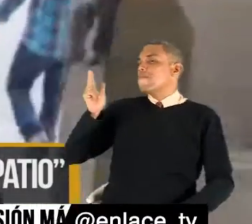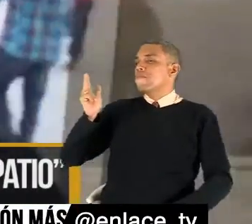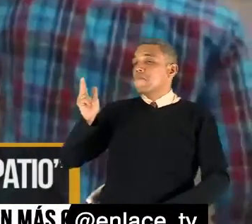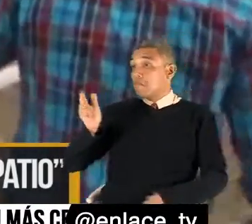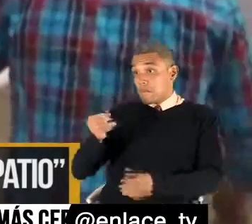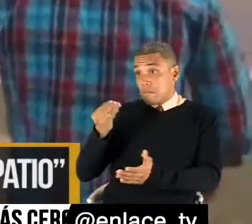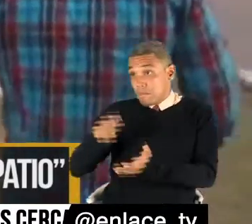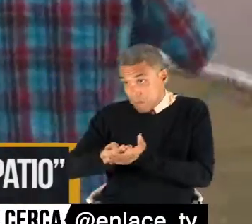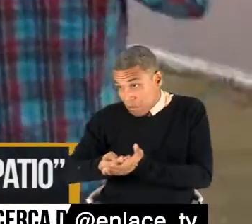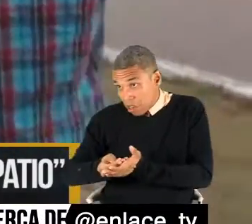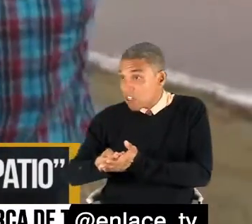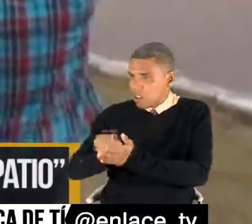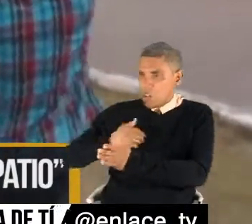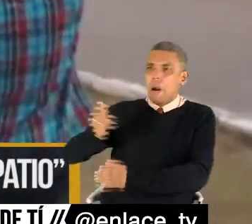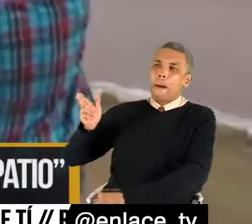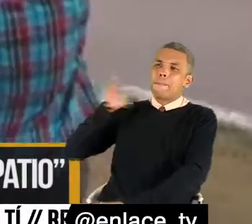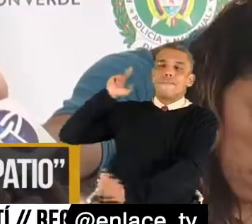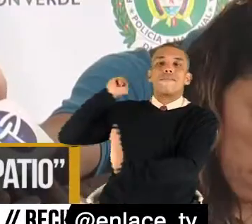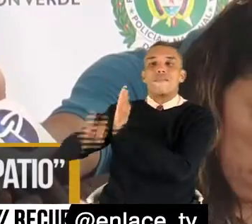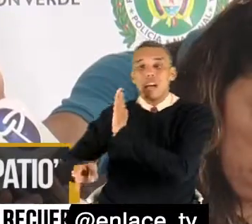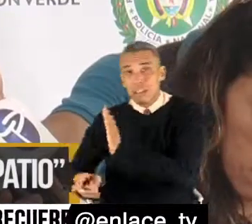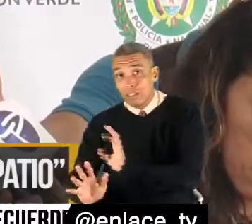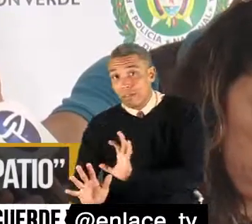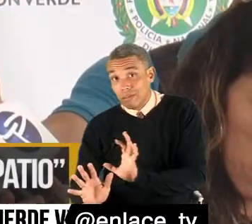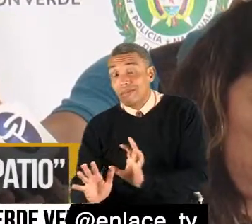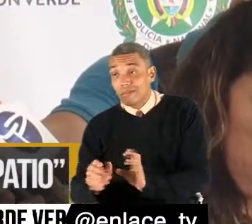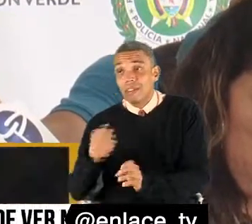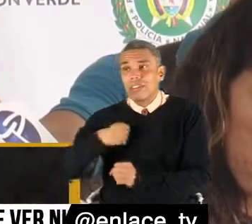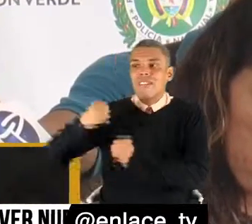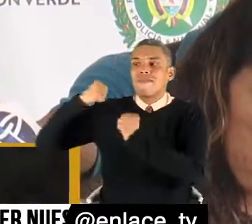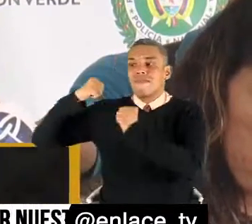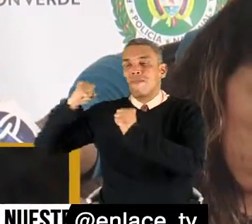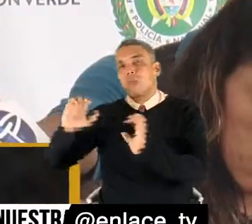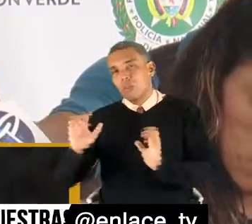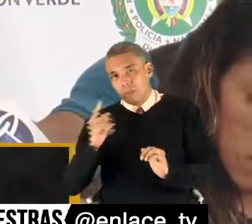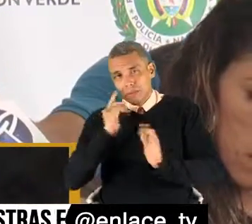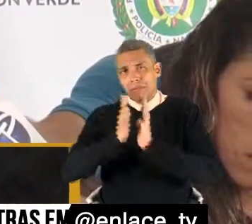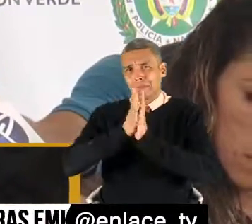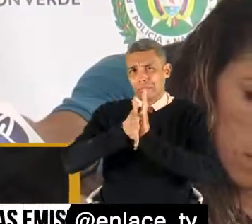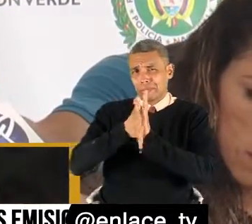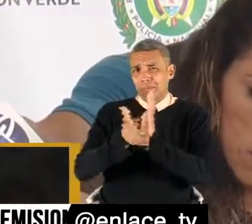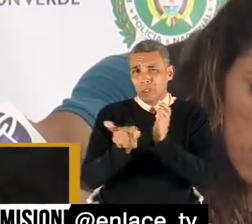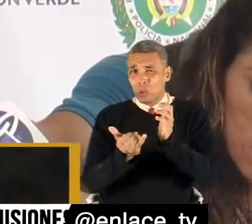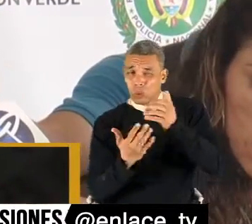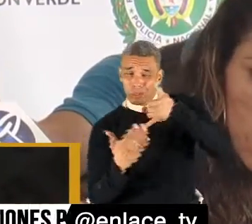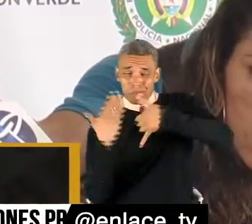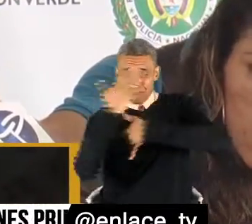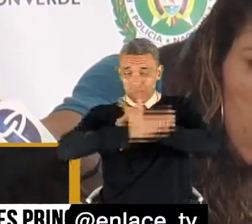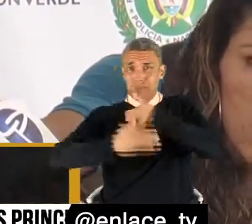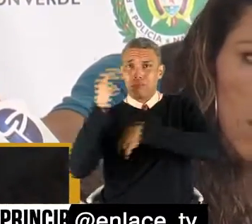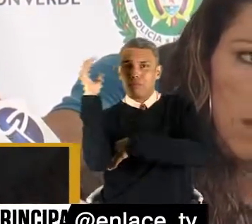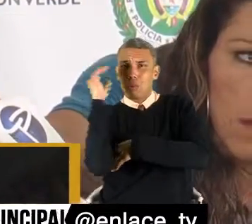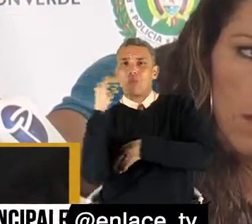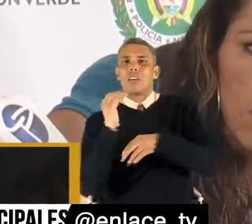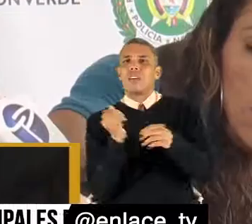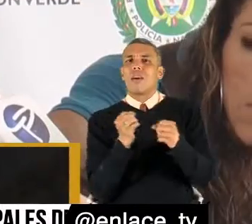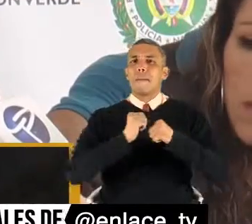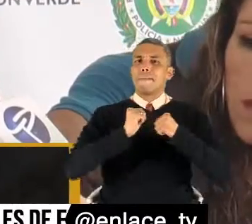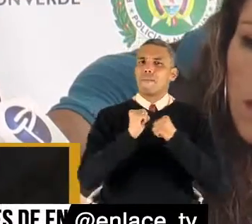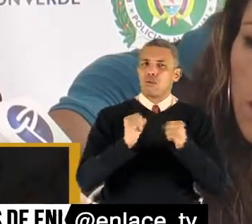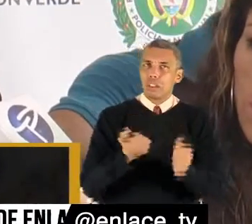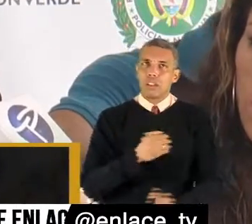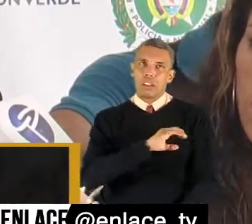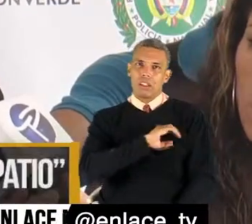las víctimas ni la de sus familias. Es un operativo que se ejecuta a nivel nacional en las ciudades de Bogotá,